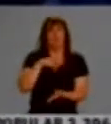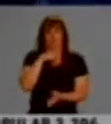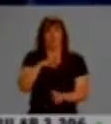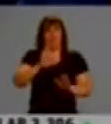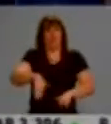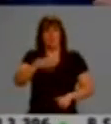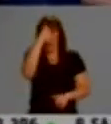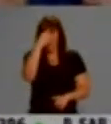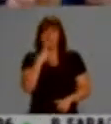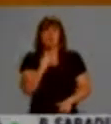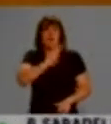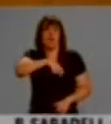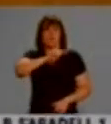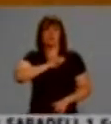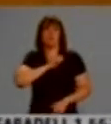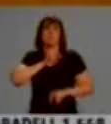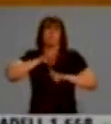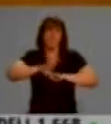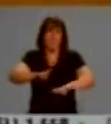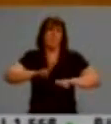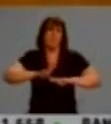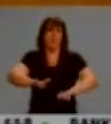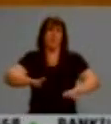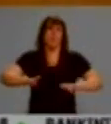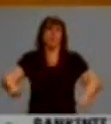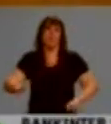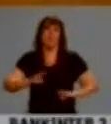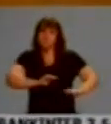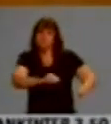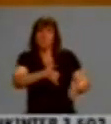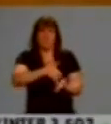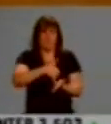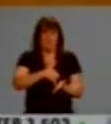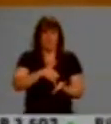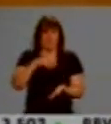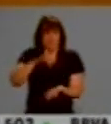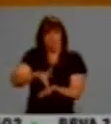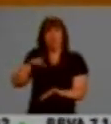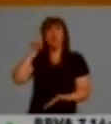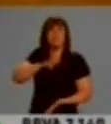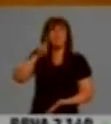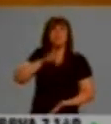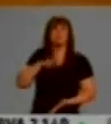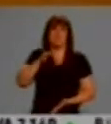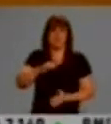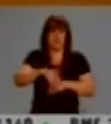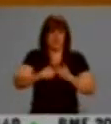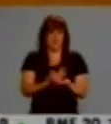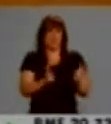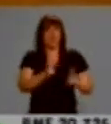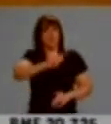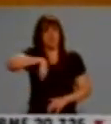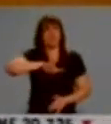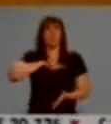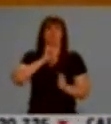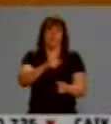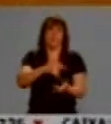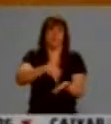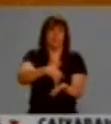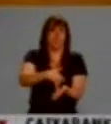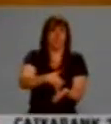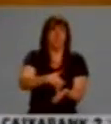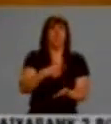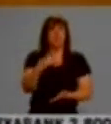la imagen de España, su debilidad al mentir y la que debilita nuestra democracia. Y eso, señor